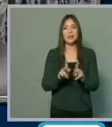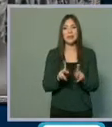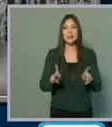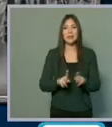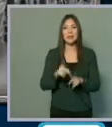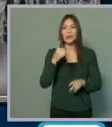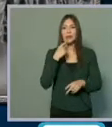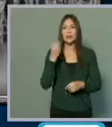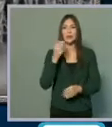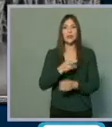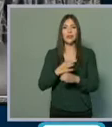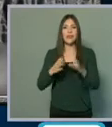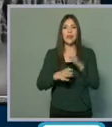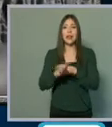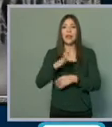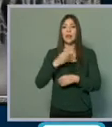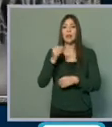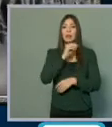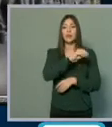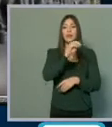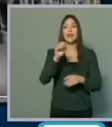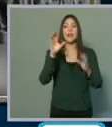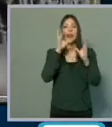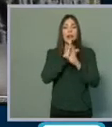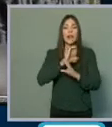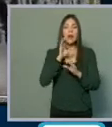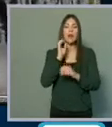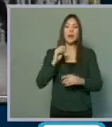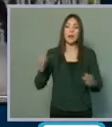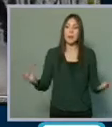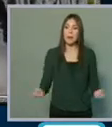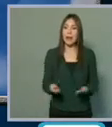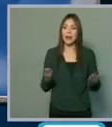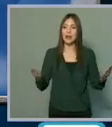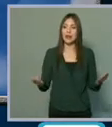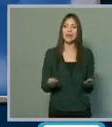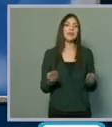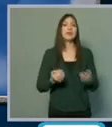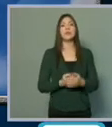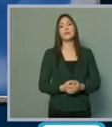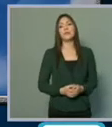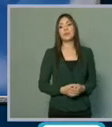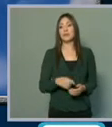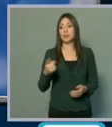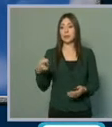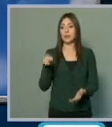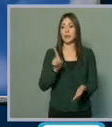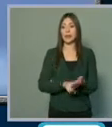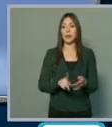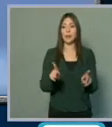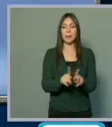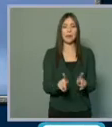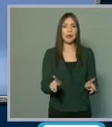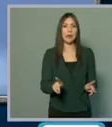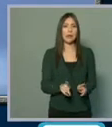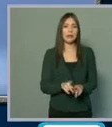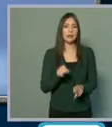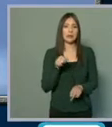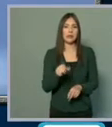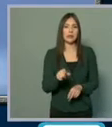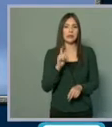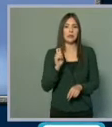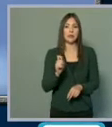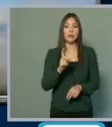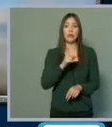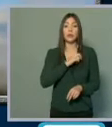acontecimientos porque hay muchos conciertos, hay muchos bailes allá en la plaza. No es como la plaza como Zócalo